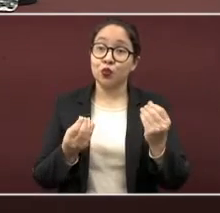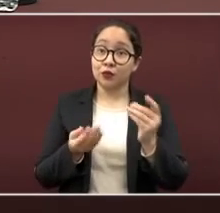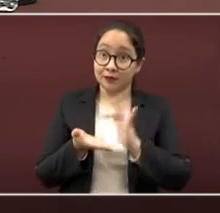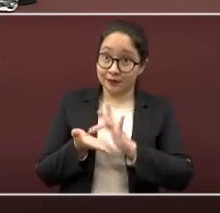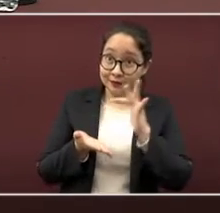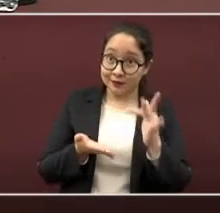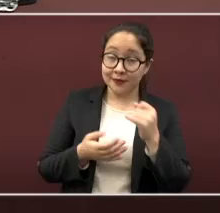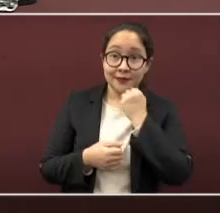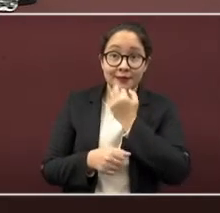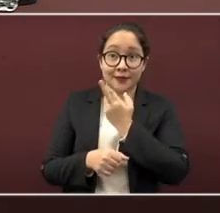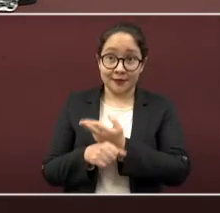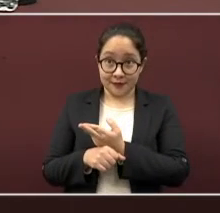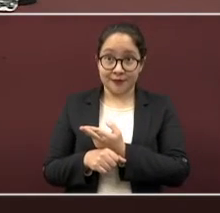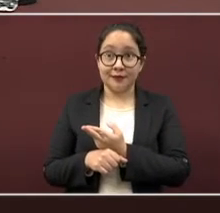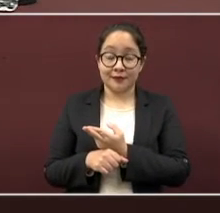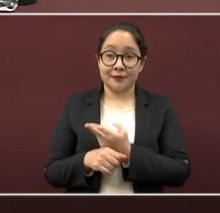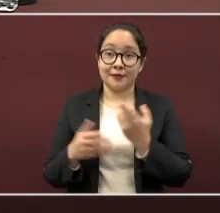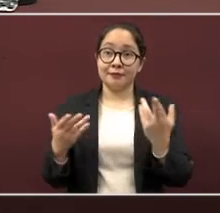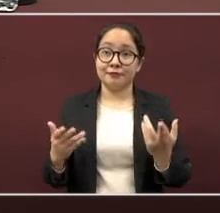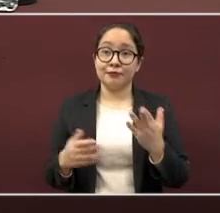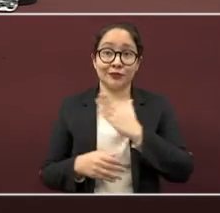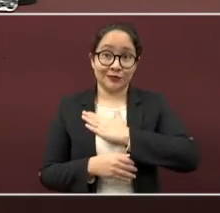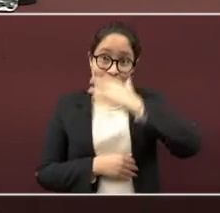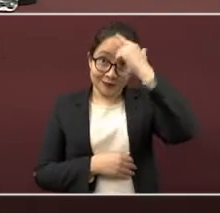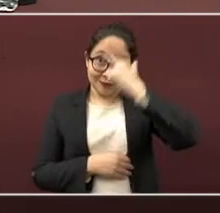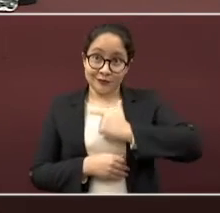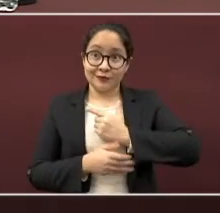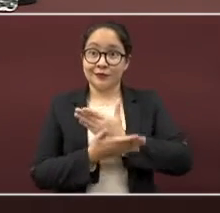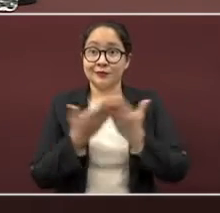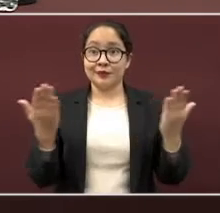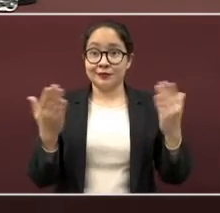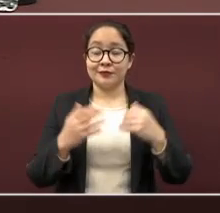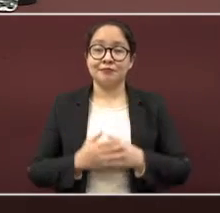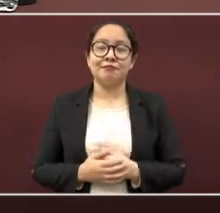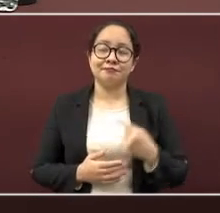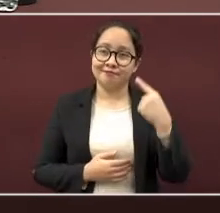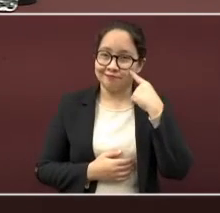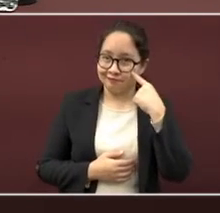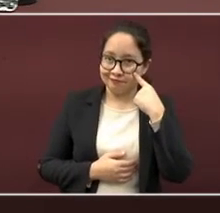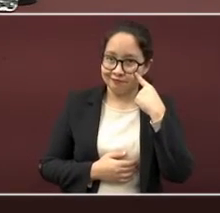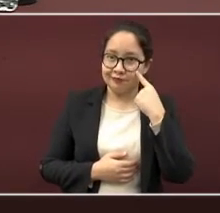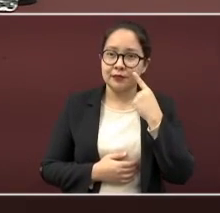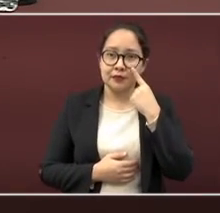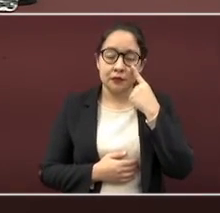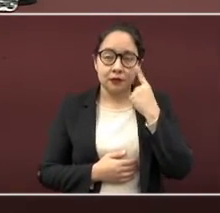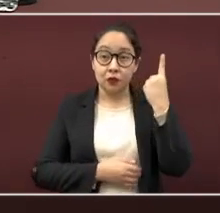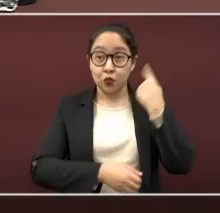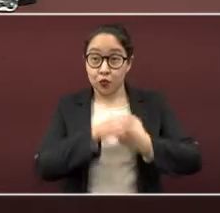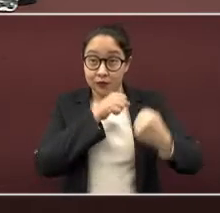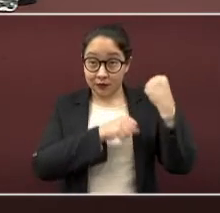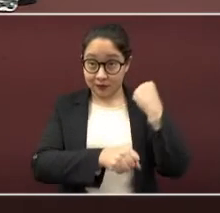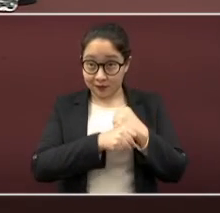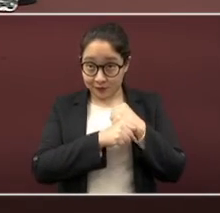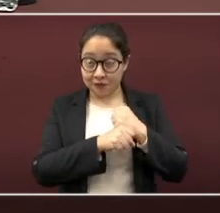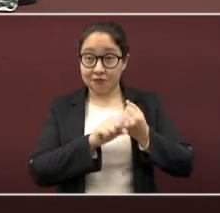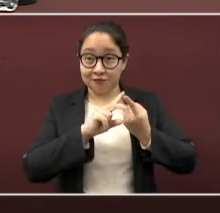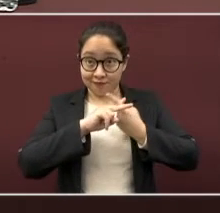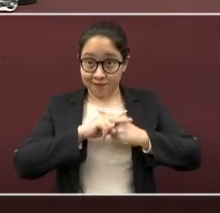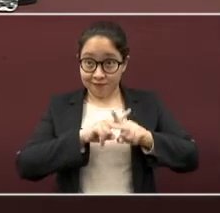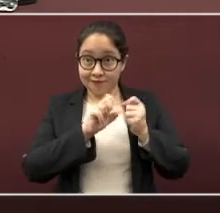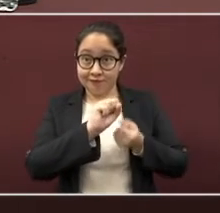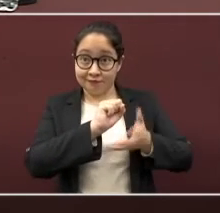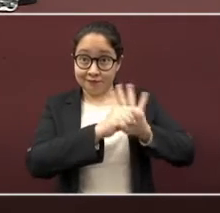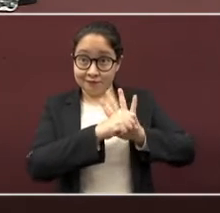gracias secretario muy buenas noches vieron ustedes desde el inicio de la pandemia en el estado